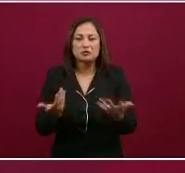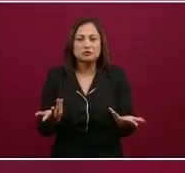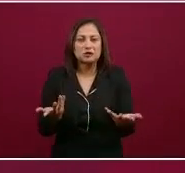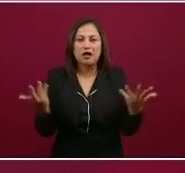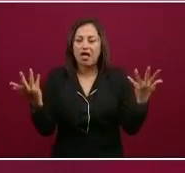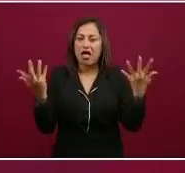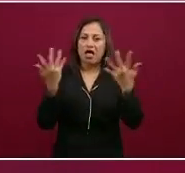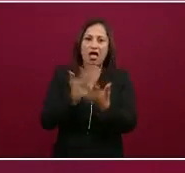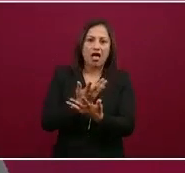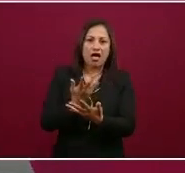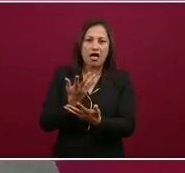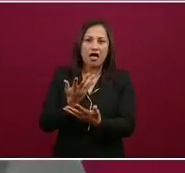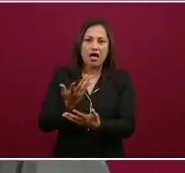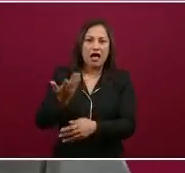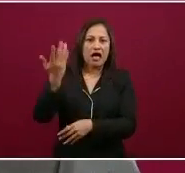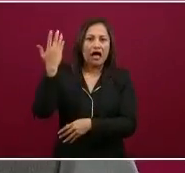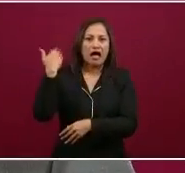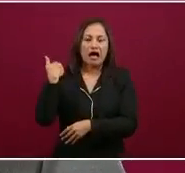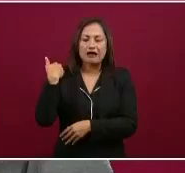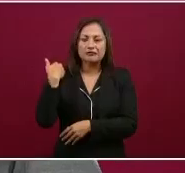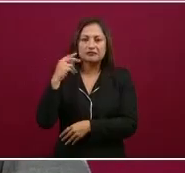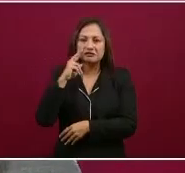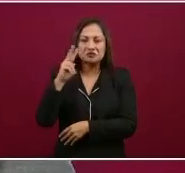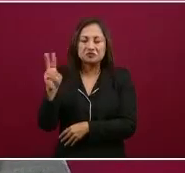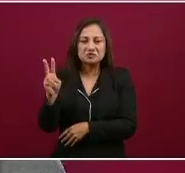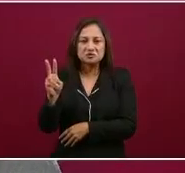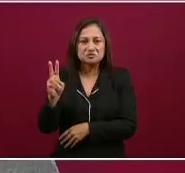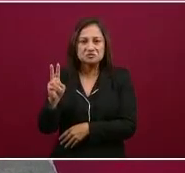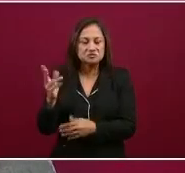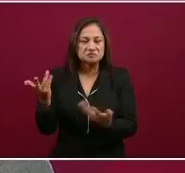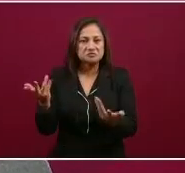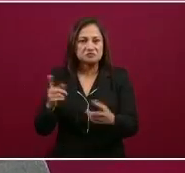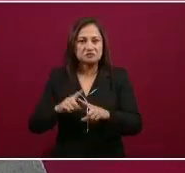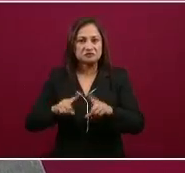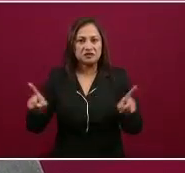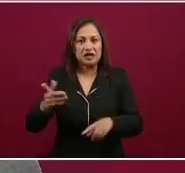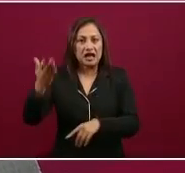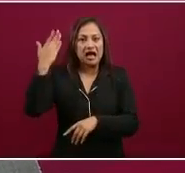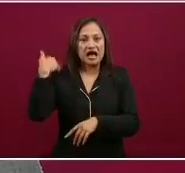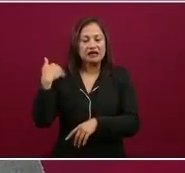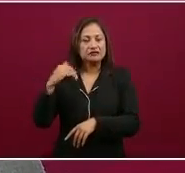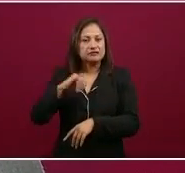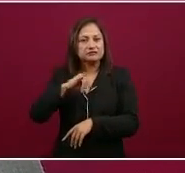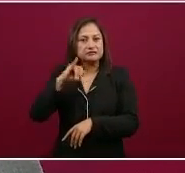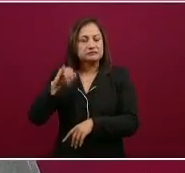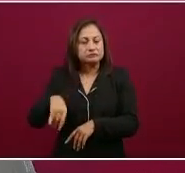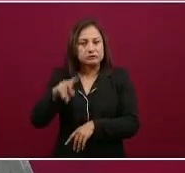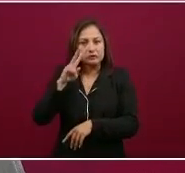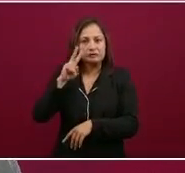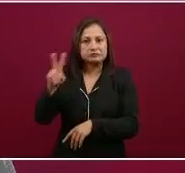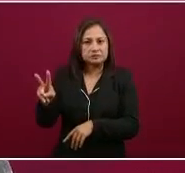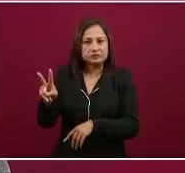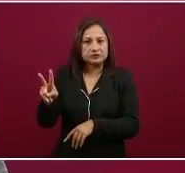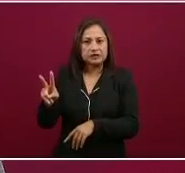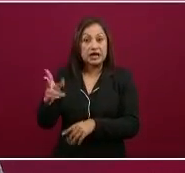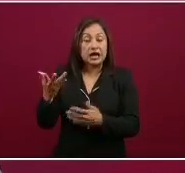había visto en otros tiempos o no en el